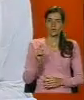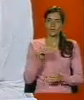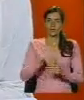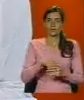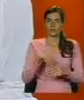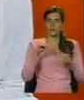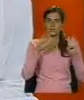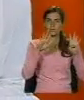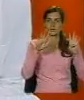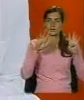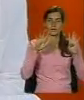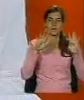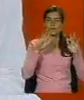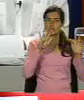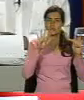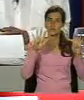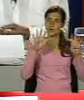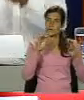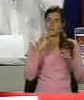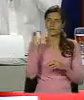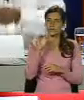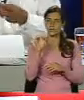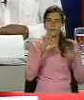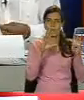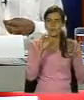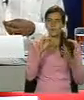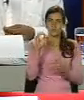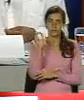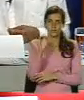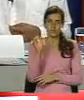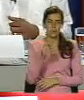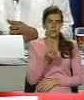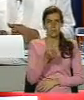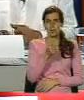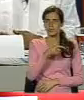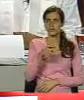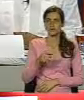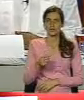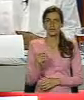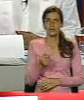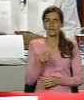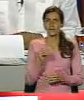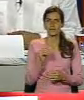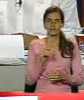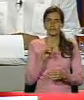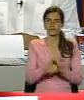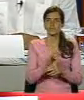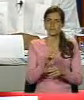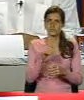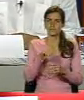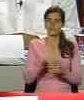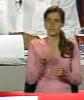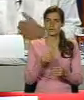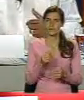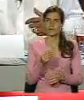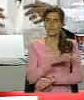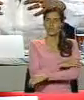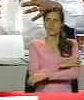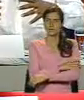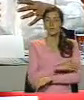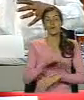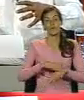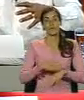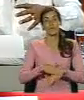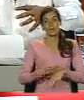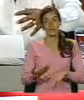89%, el 90%. Así es. Muy poca gente deja de votar de la oposición, porque